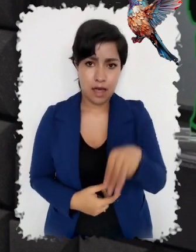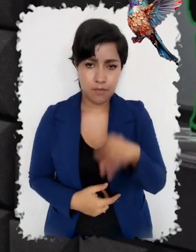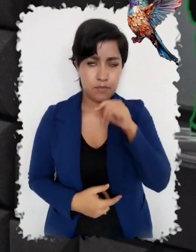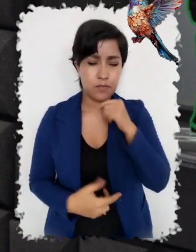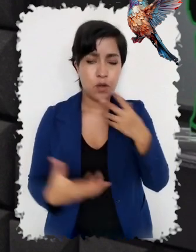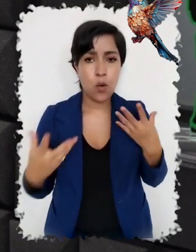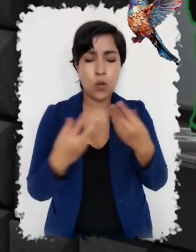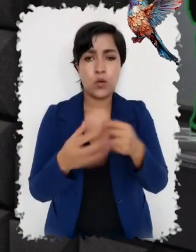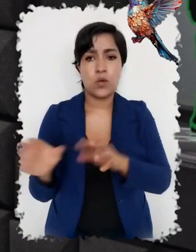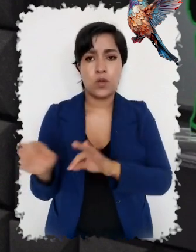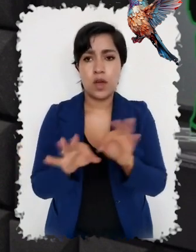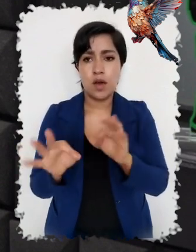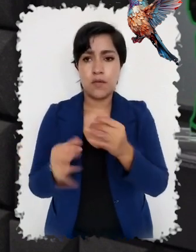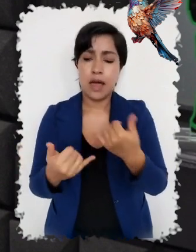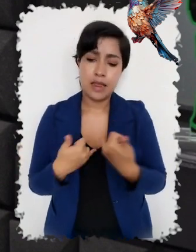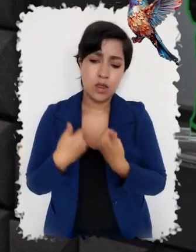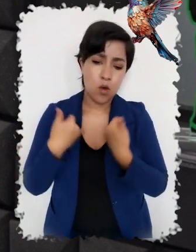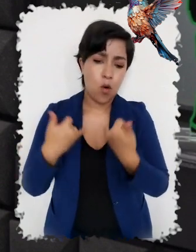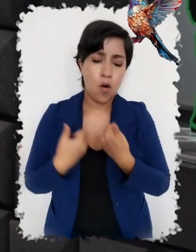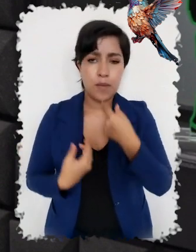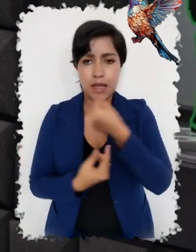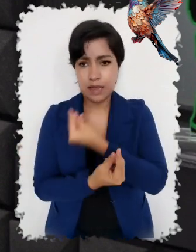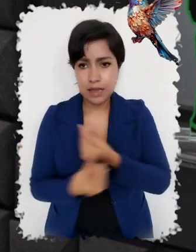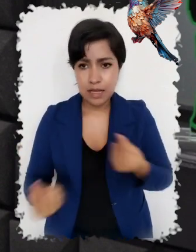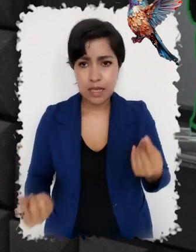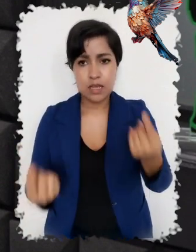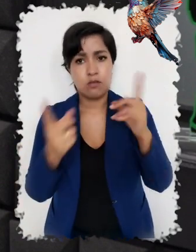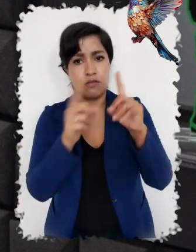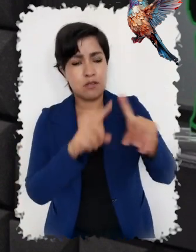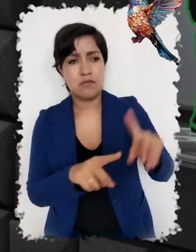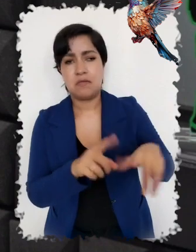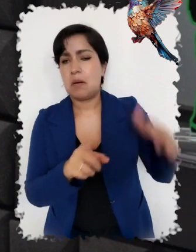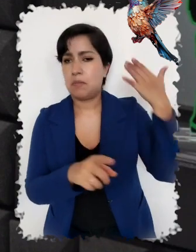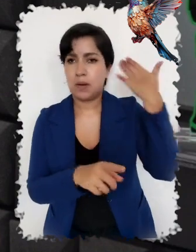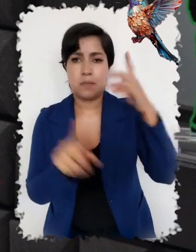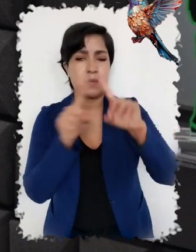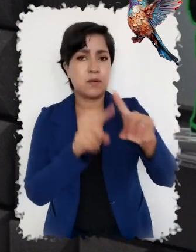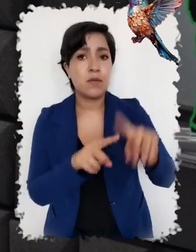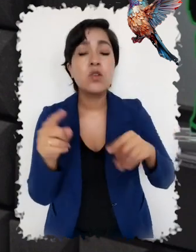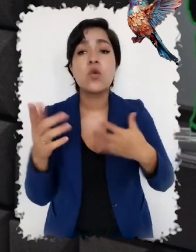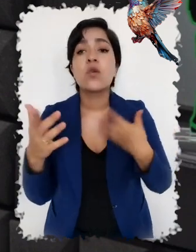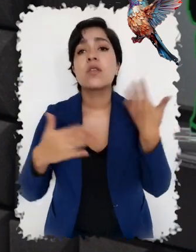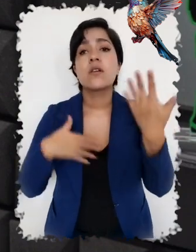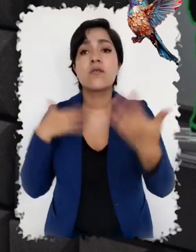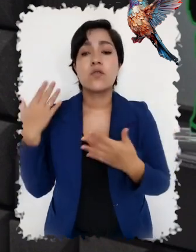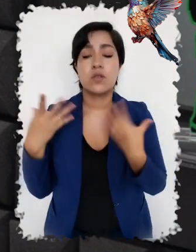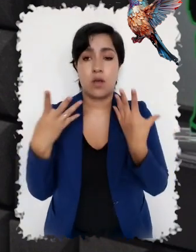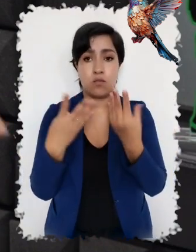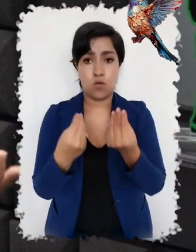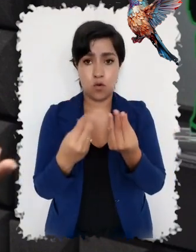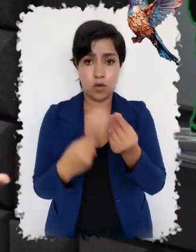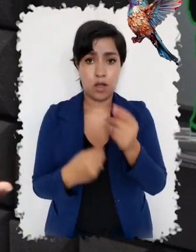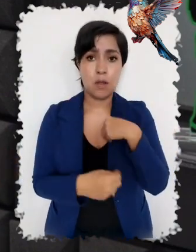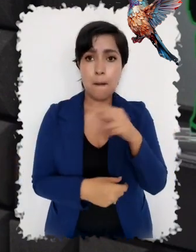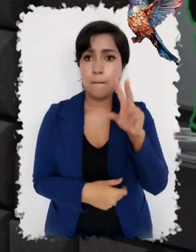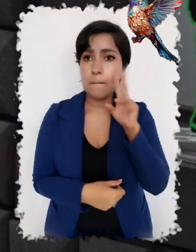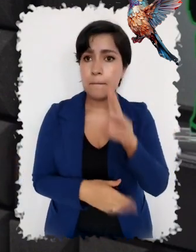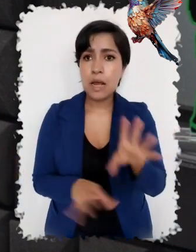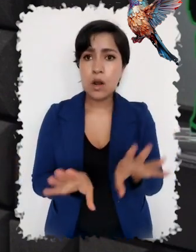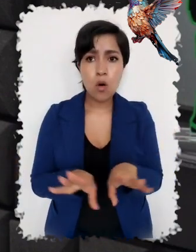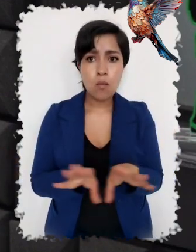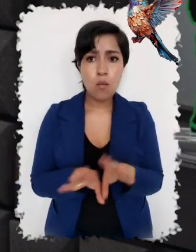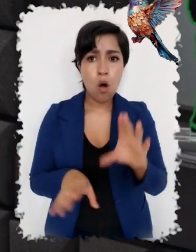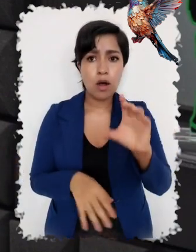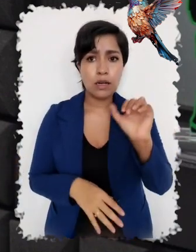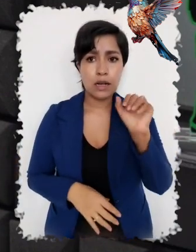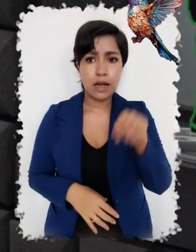trabajado con de los más chiquitos a los más grandes Este Entonces es algo que disfruto mucho veo el gran impacto que tienen